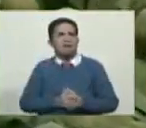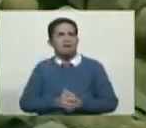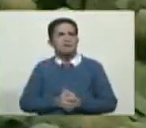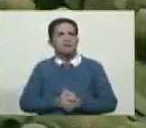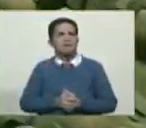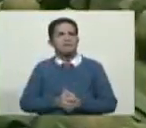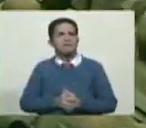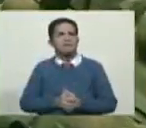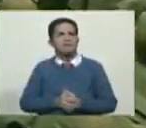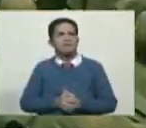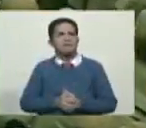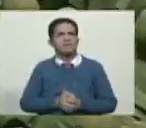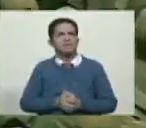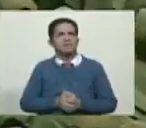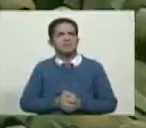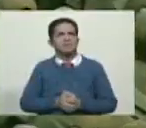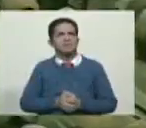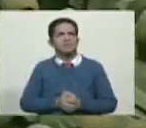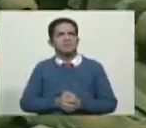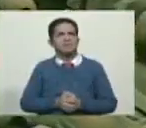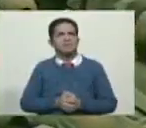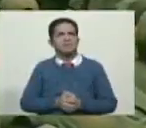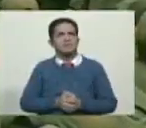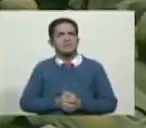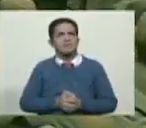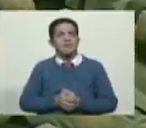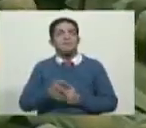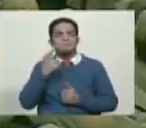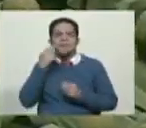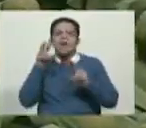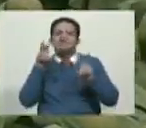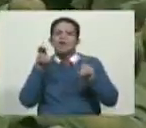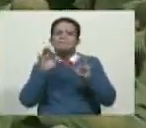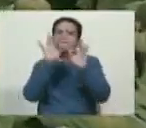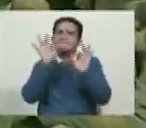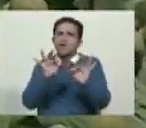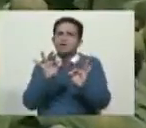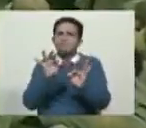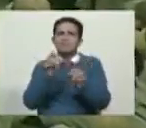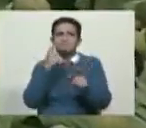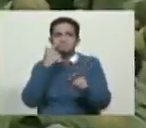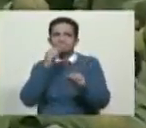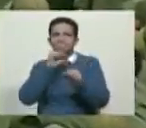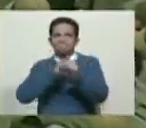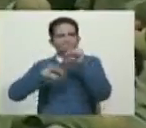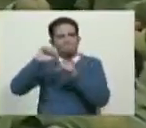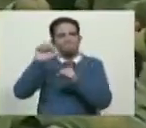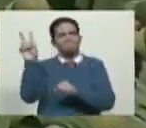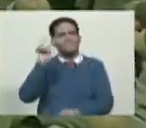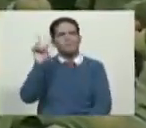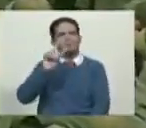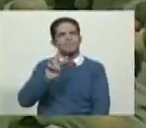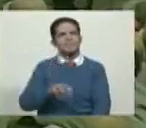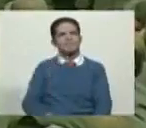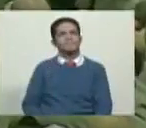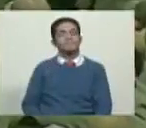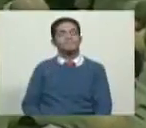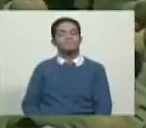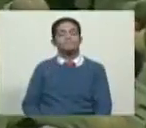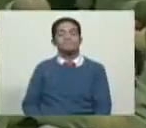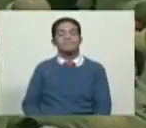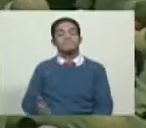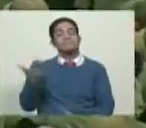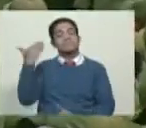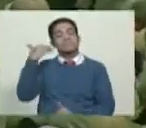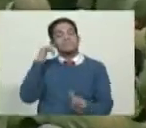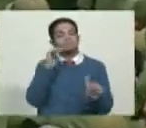una nueva arquitectura geoestratégica para la defensa de Venezuela. Hemos identificado